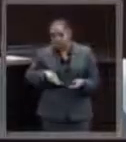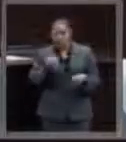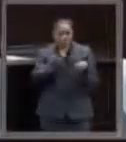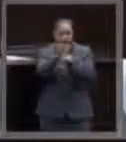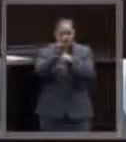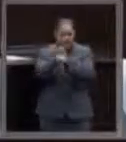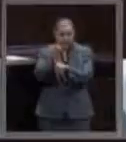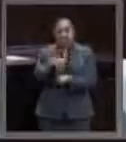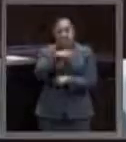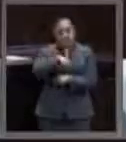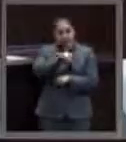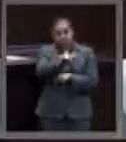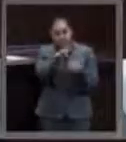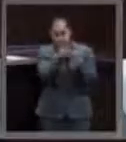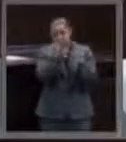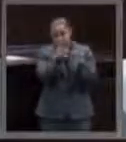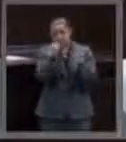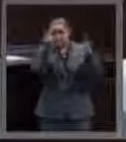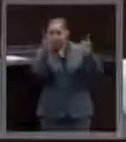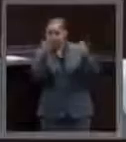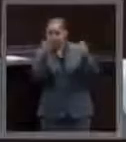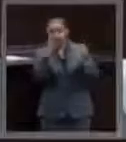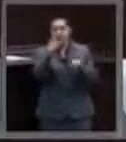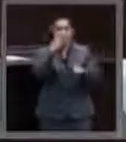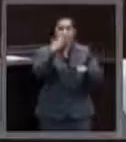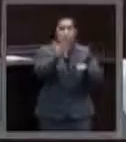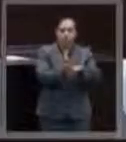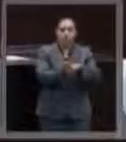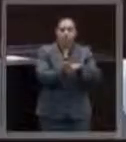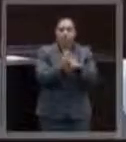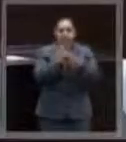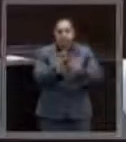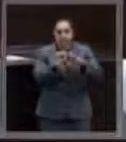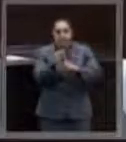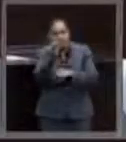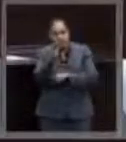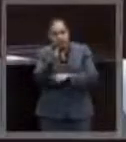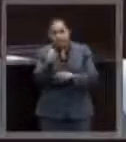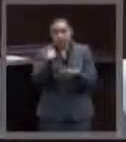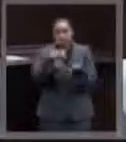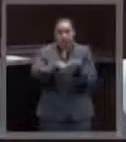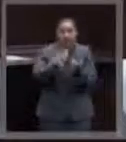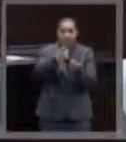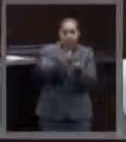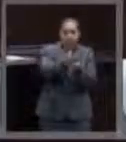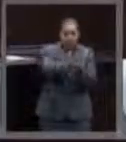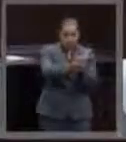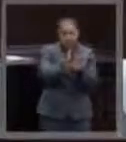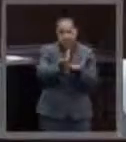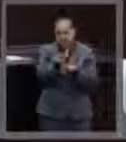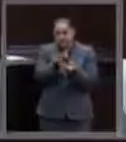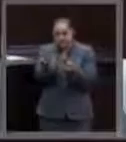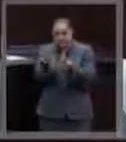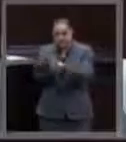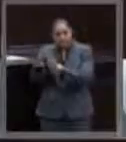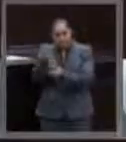responsabilidad financiera del manejo responsable de los recursos públicos y para ello se propone